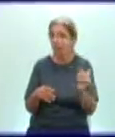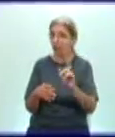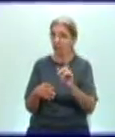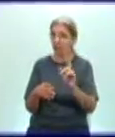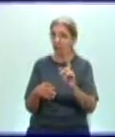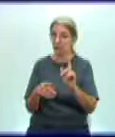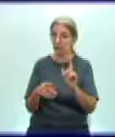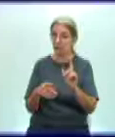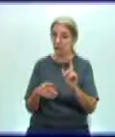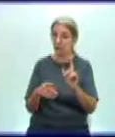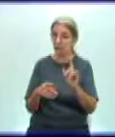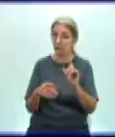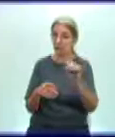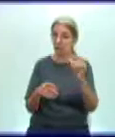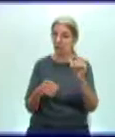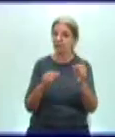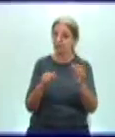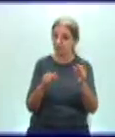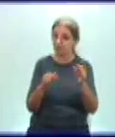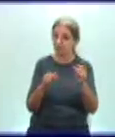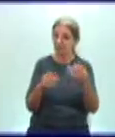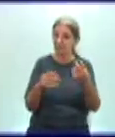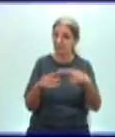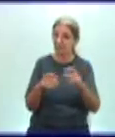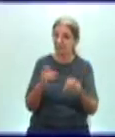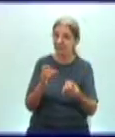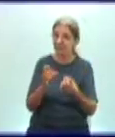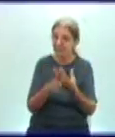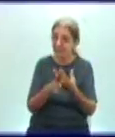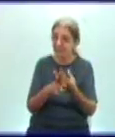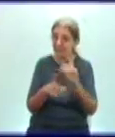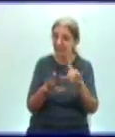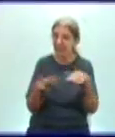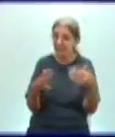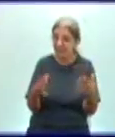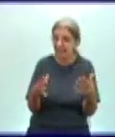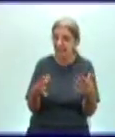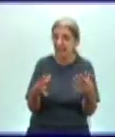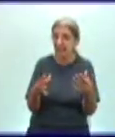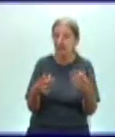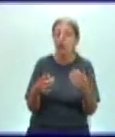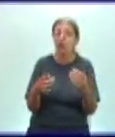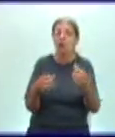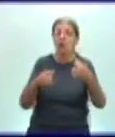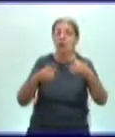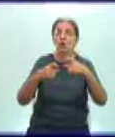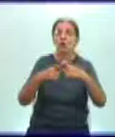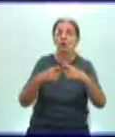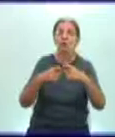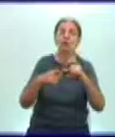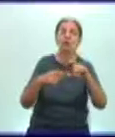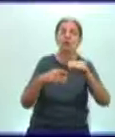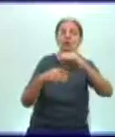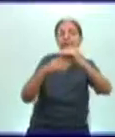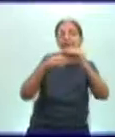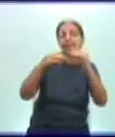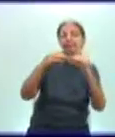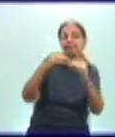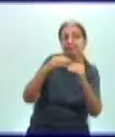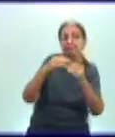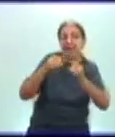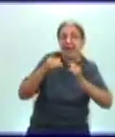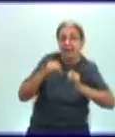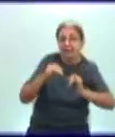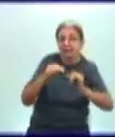tiene funciones dentro de la oración, pero que es su iniciador. Este que es una conjunción subordinante, un que